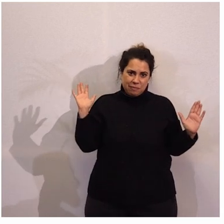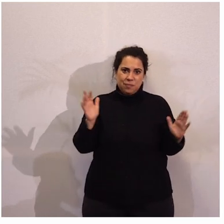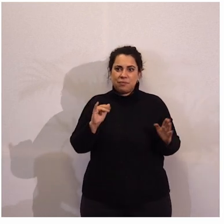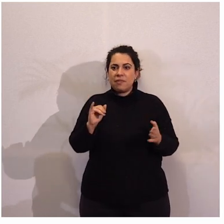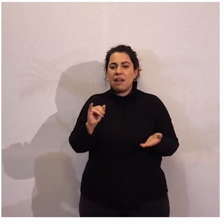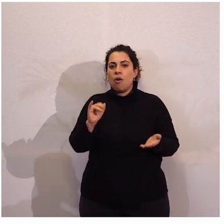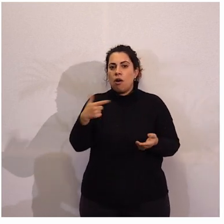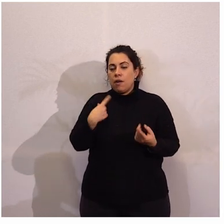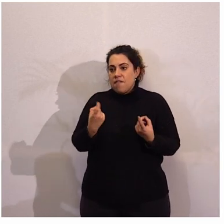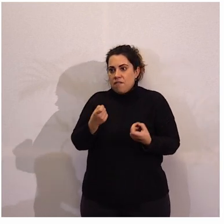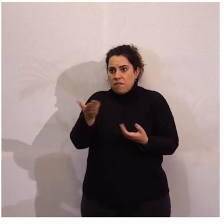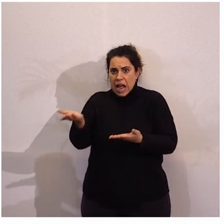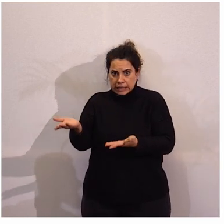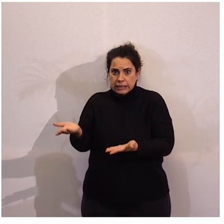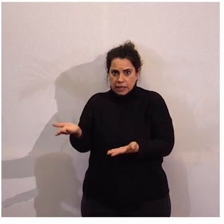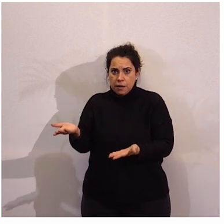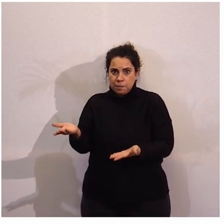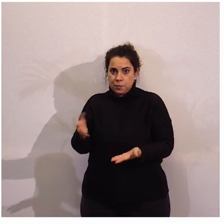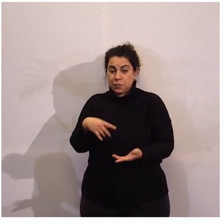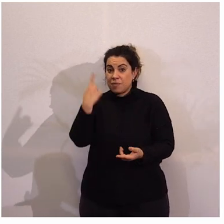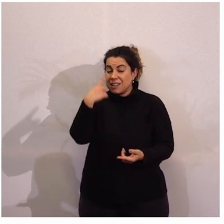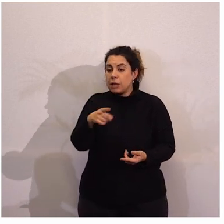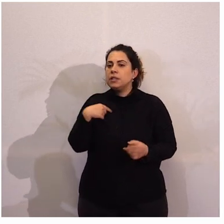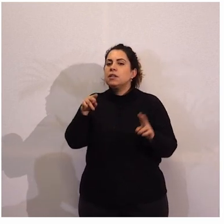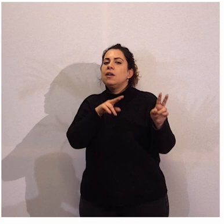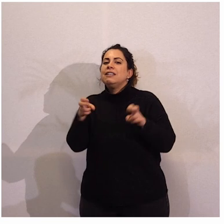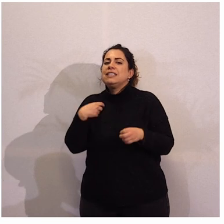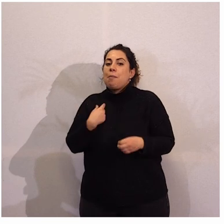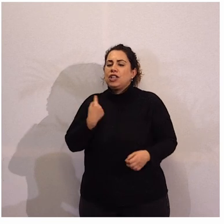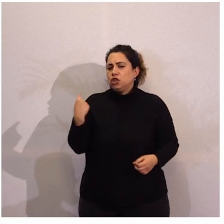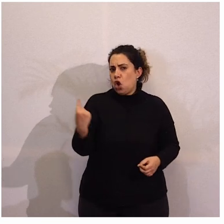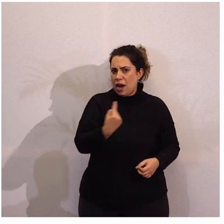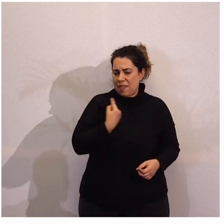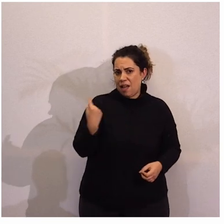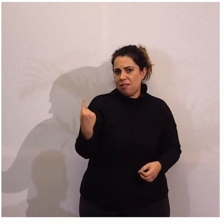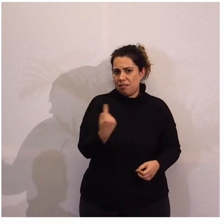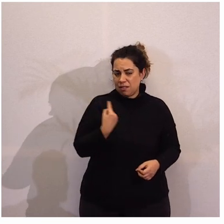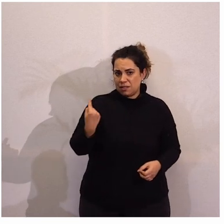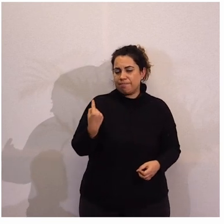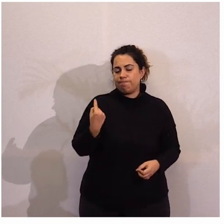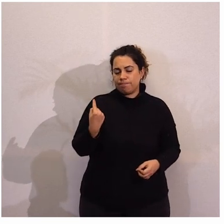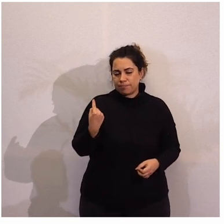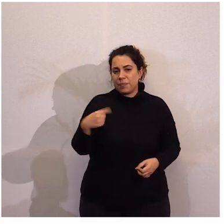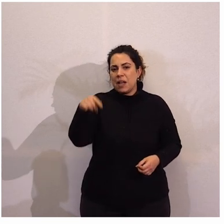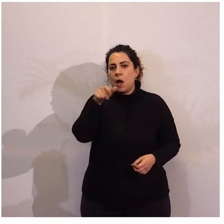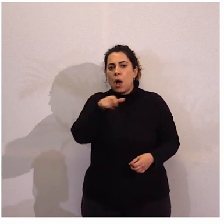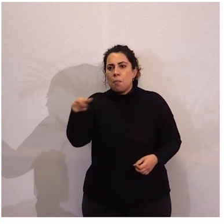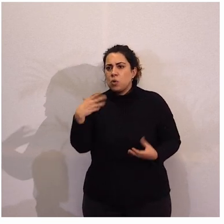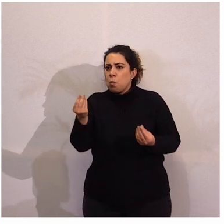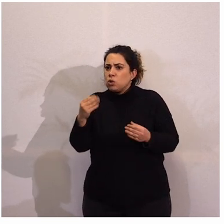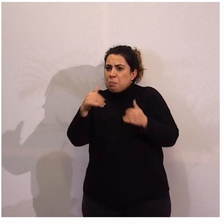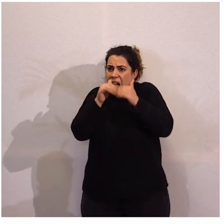gran necesidad. Ahora sabéis que está todo el tema de la soledad y hay muchas personas solas en su